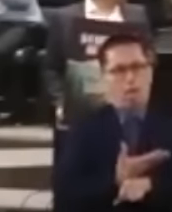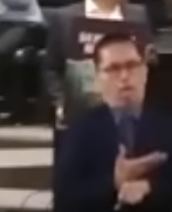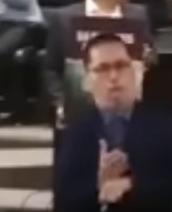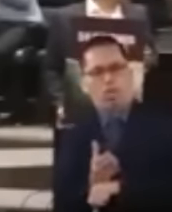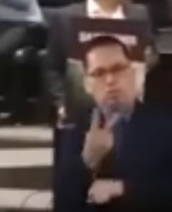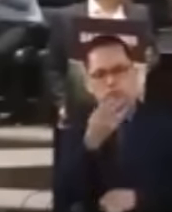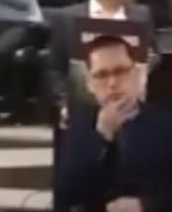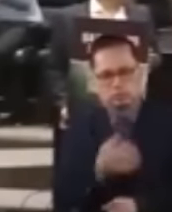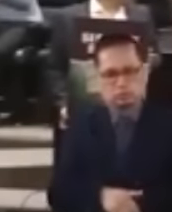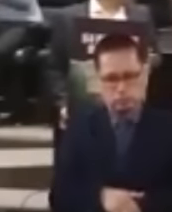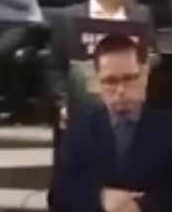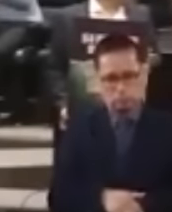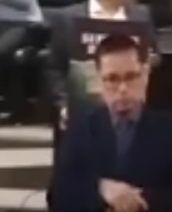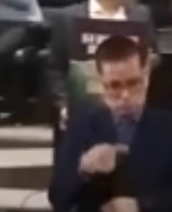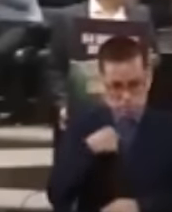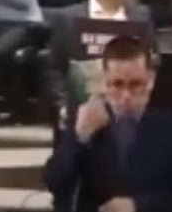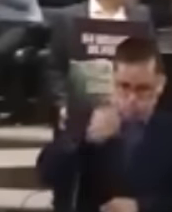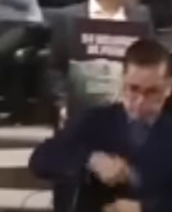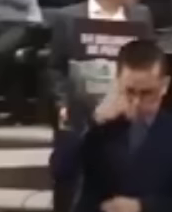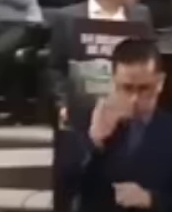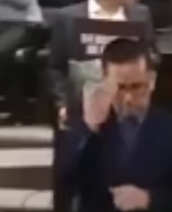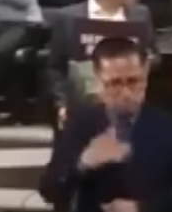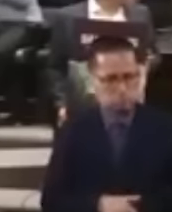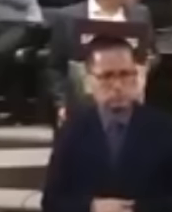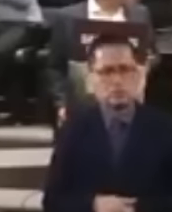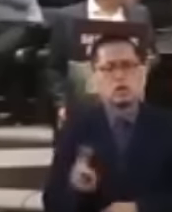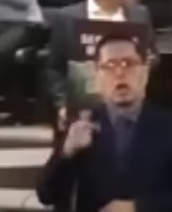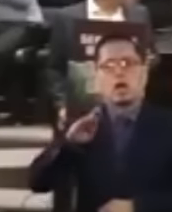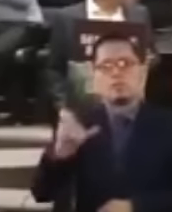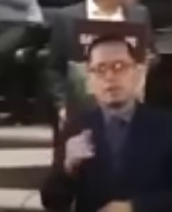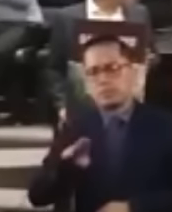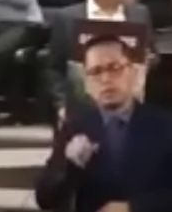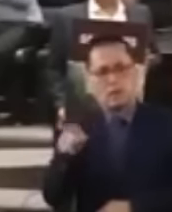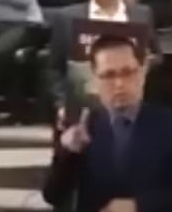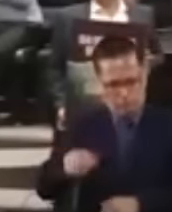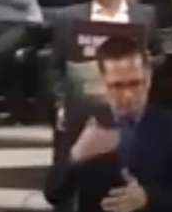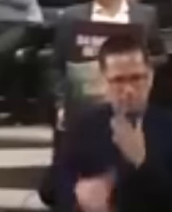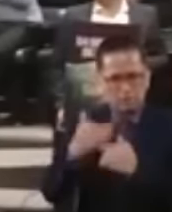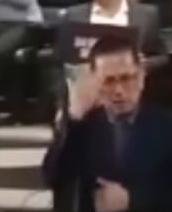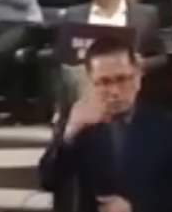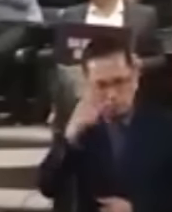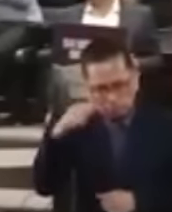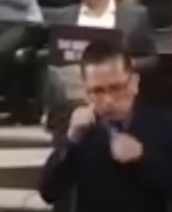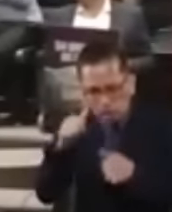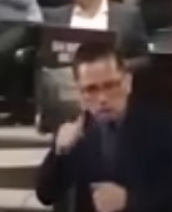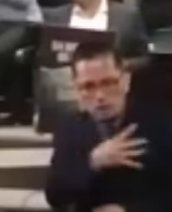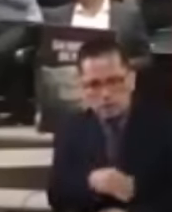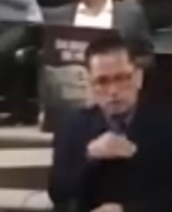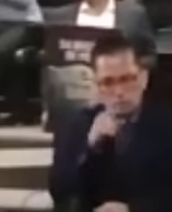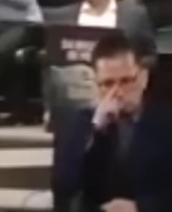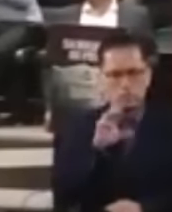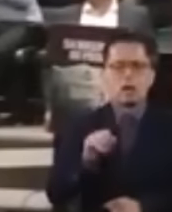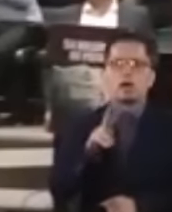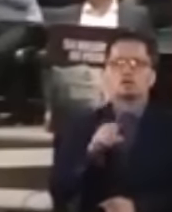pasado. A mí no me hablen de tiempo, porque tiempo le faltó a Gaby Mejía para atender a sus hijos que dejó huérfanos. Tiempo le faltó a